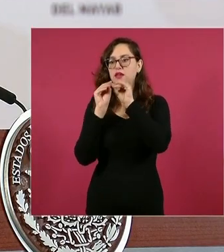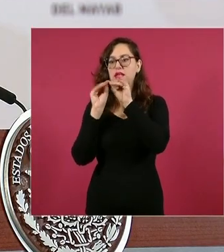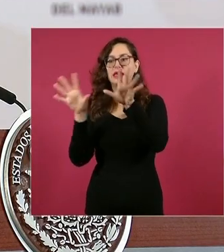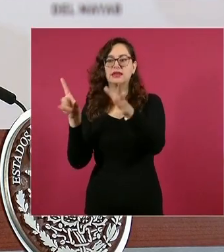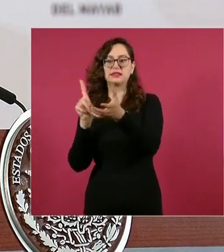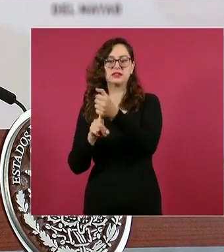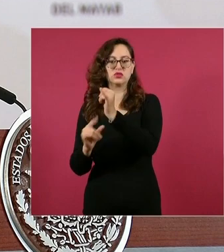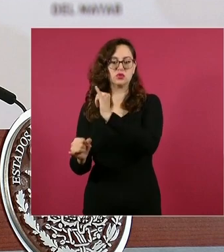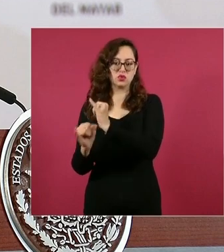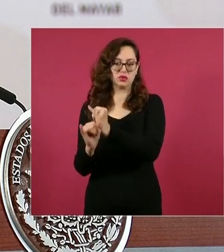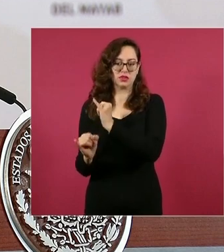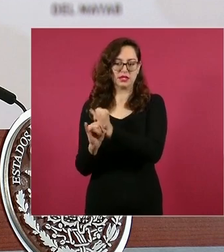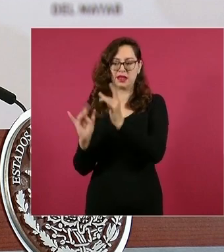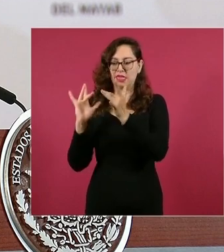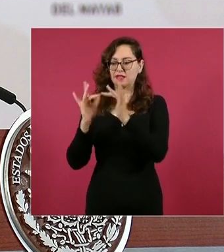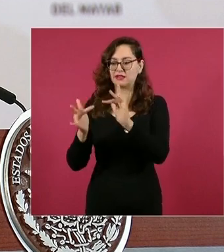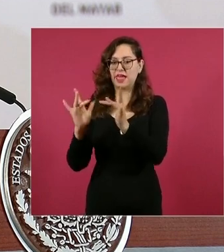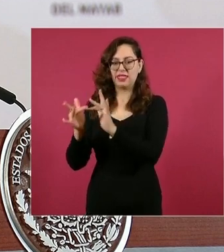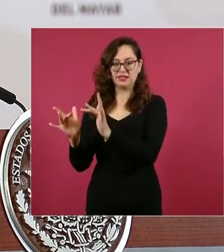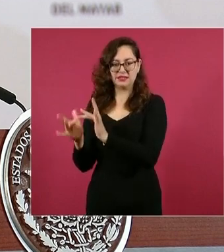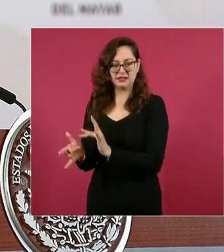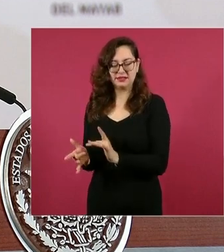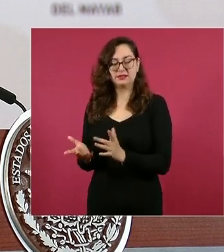de que hay muchos